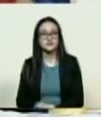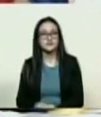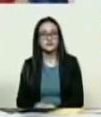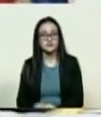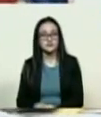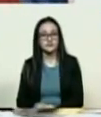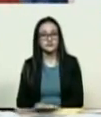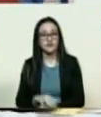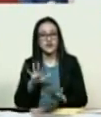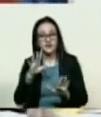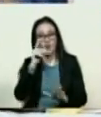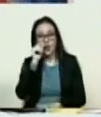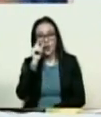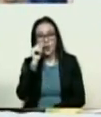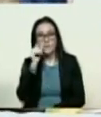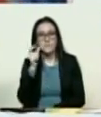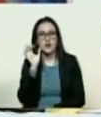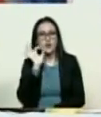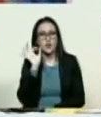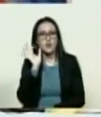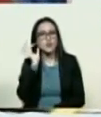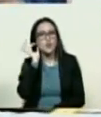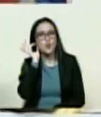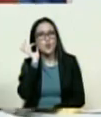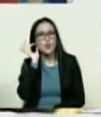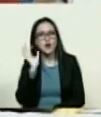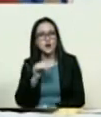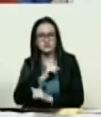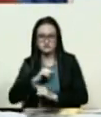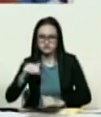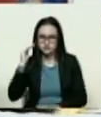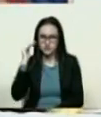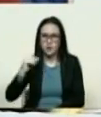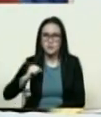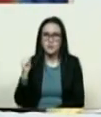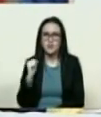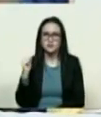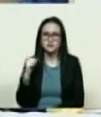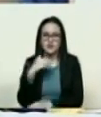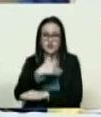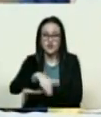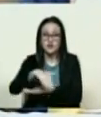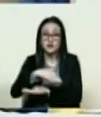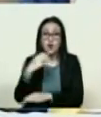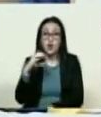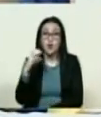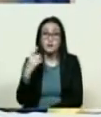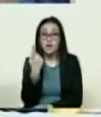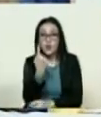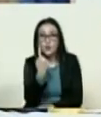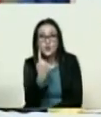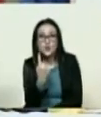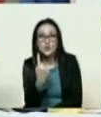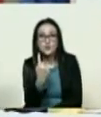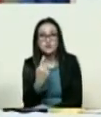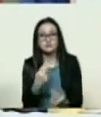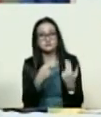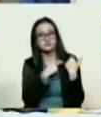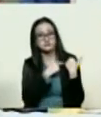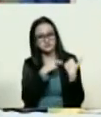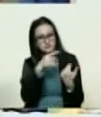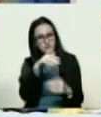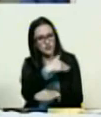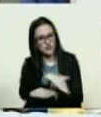que tenemos nosotros, cuando digo hombres o mujeres, de nuestra Fuerza Armada y cuerpos policiales en nuestra frontera, Colombia tiene solo uno. Que se ocupen de su